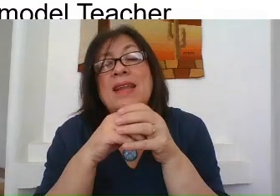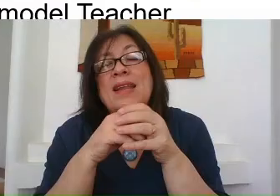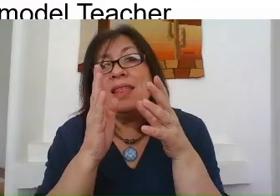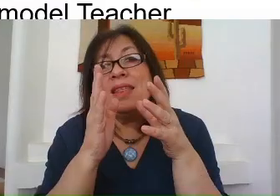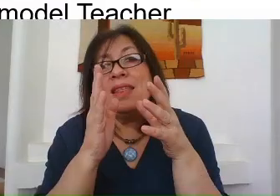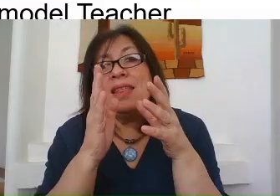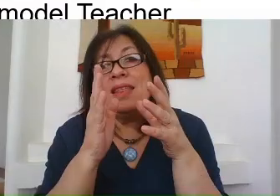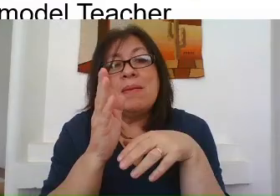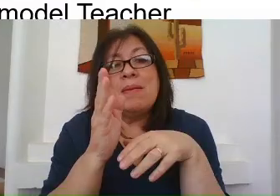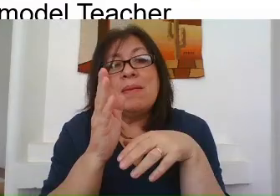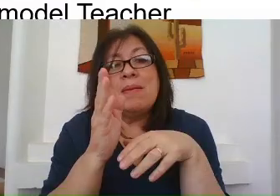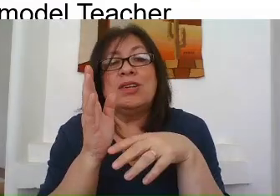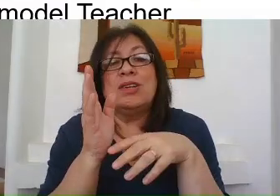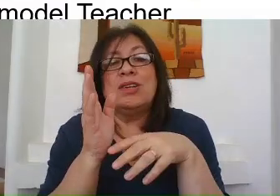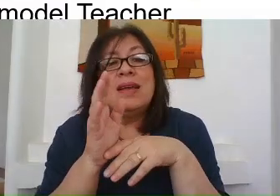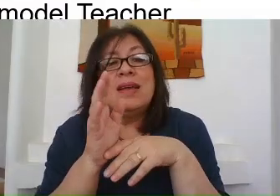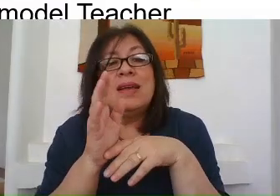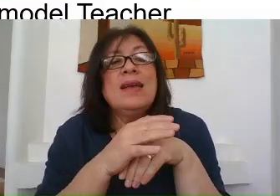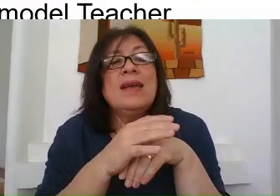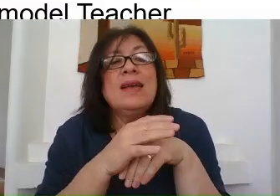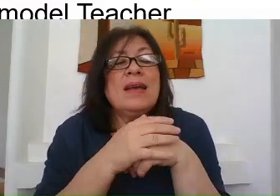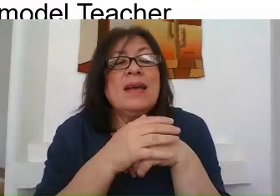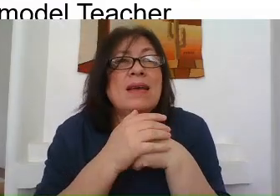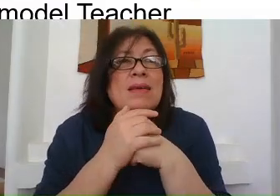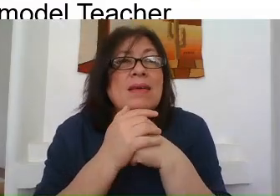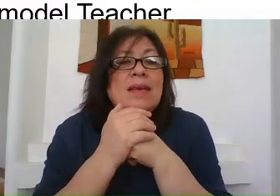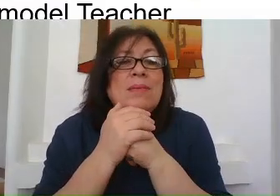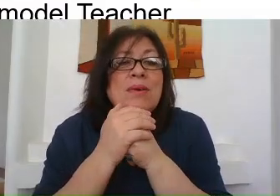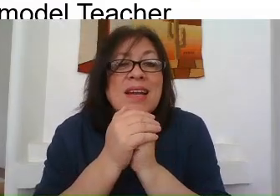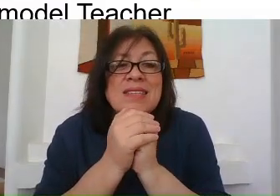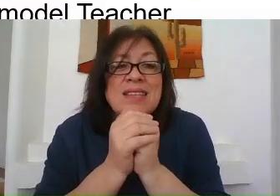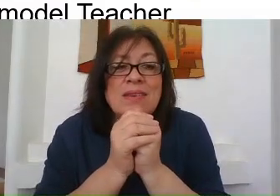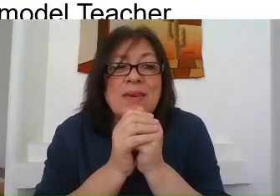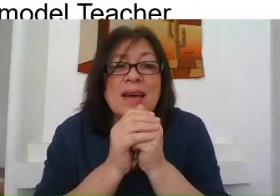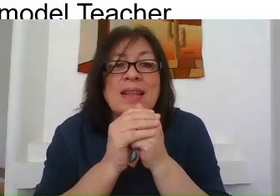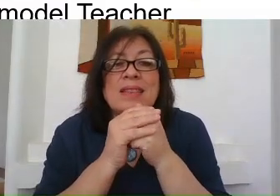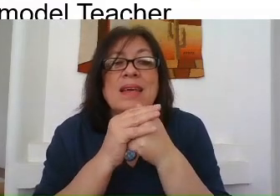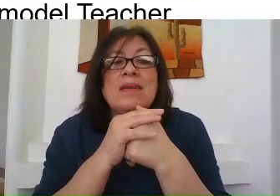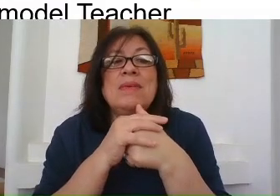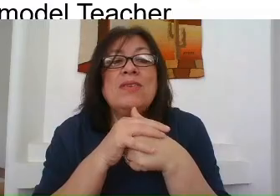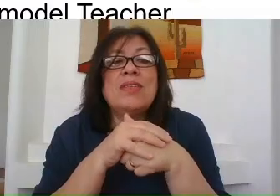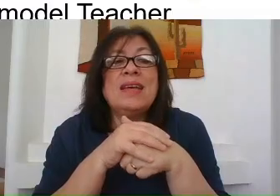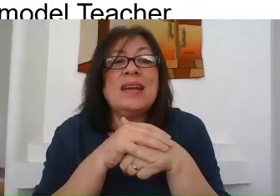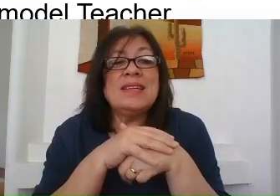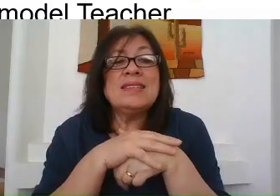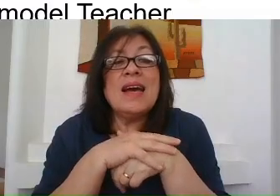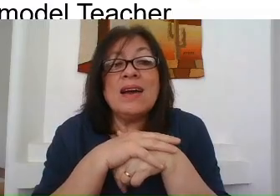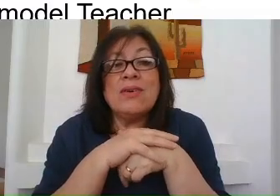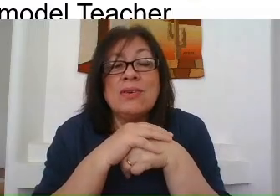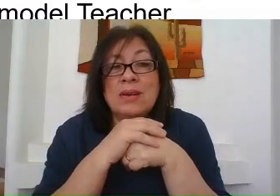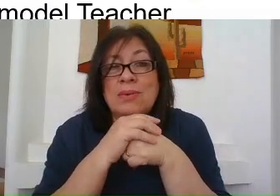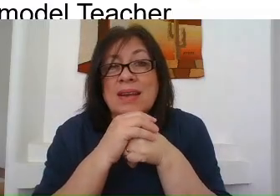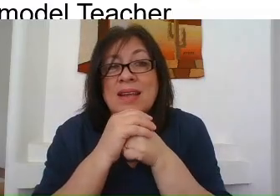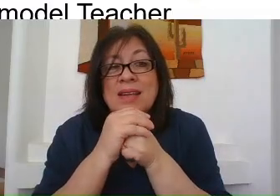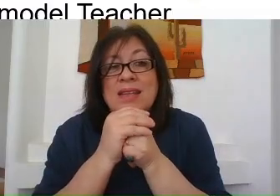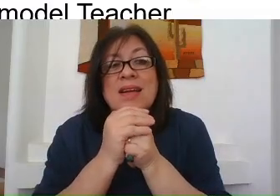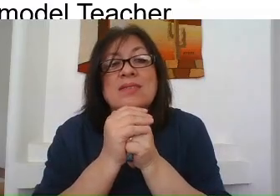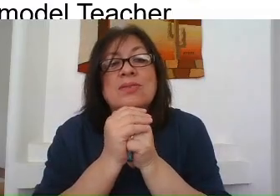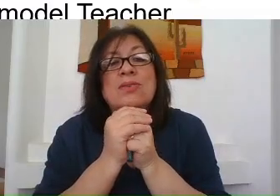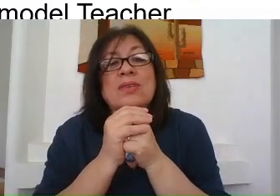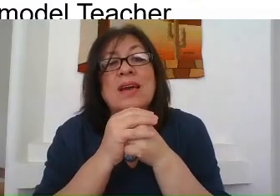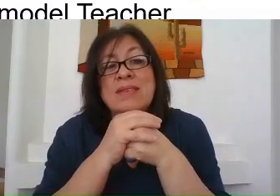la izquierda de la media poblacional. Y voy a reservar el término de rezago en lugar